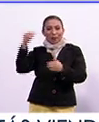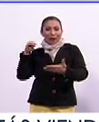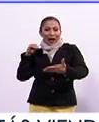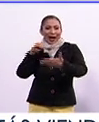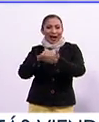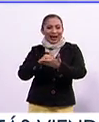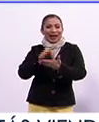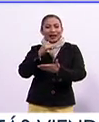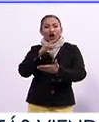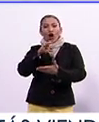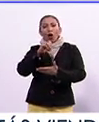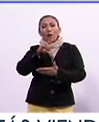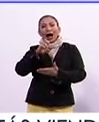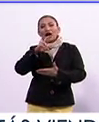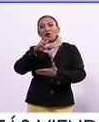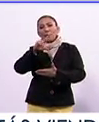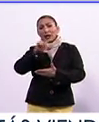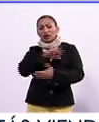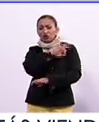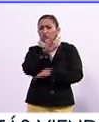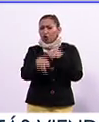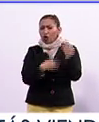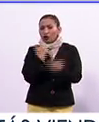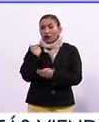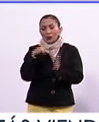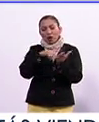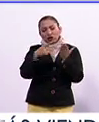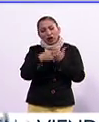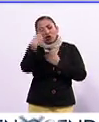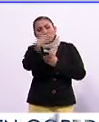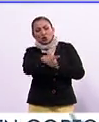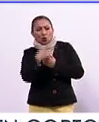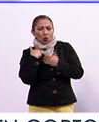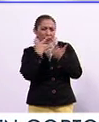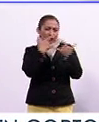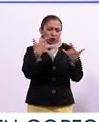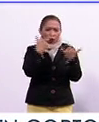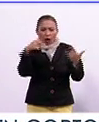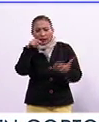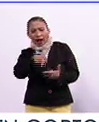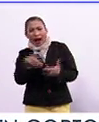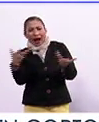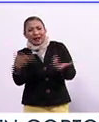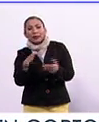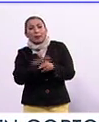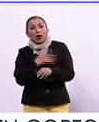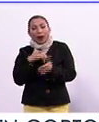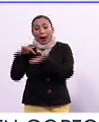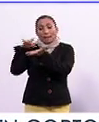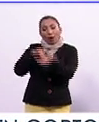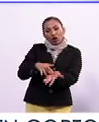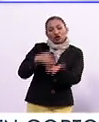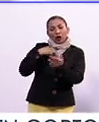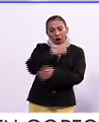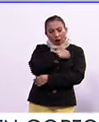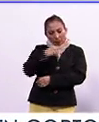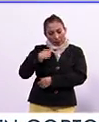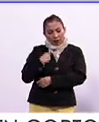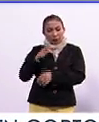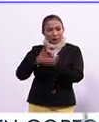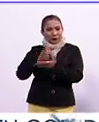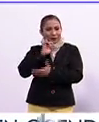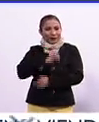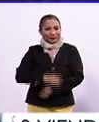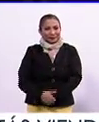nombre del ingeniero Covarrubias. Todo esto y demás proyectos de su carrera los ha podido llevar a cabo por el apoyo y compromiso de su